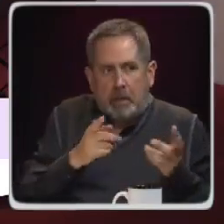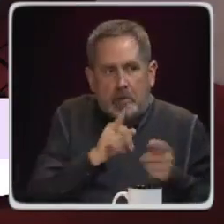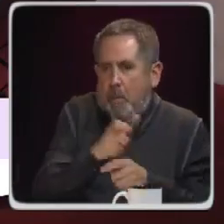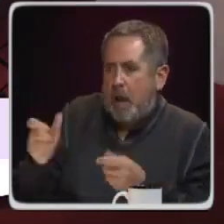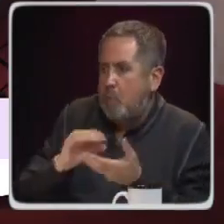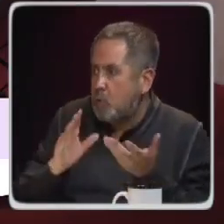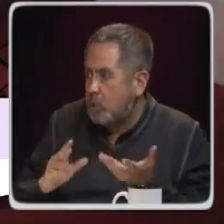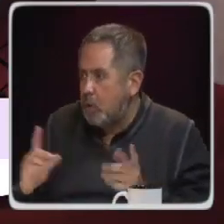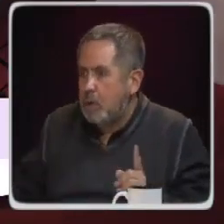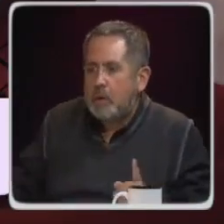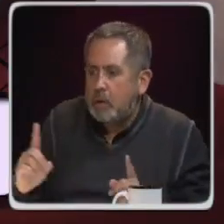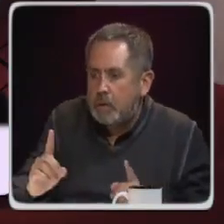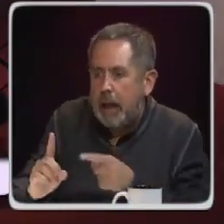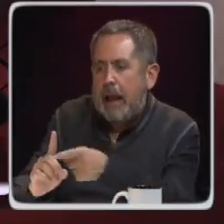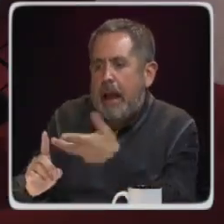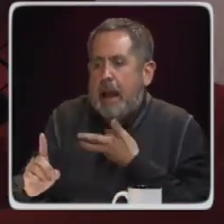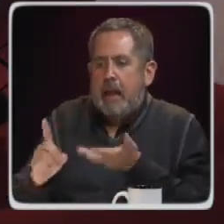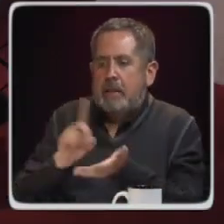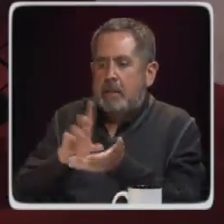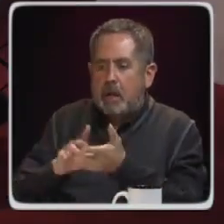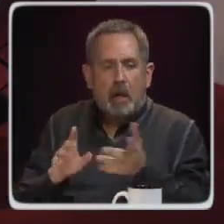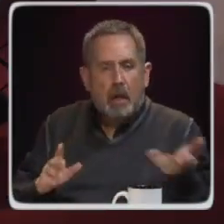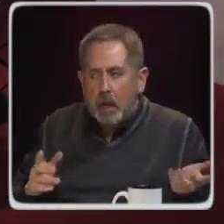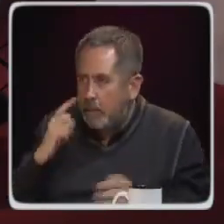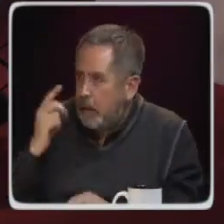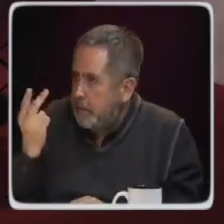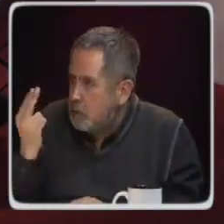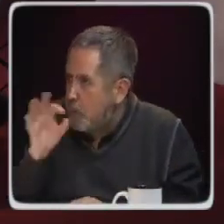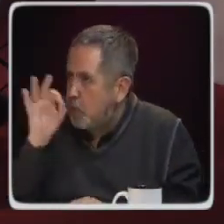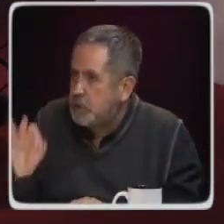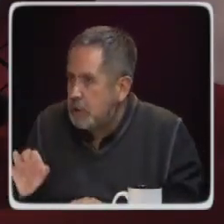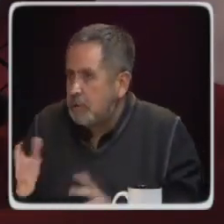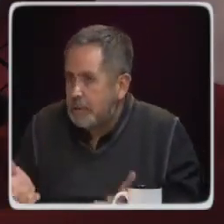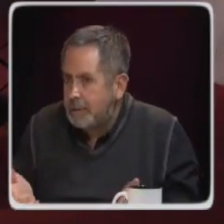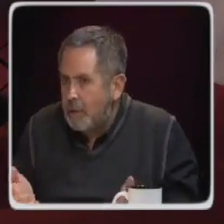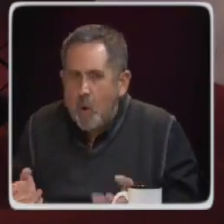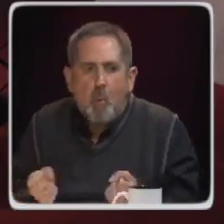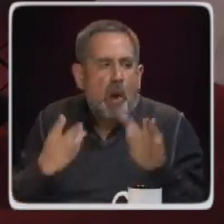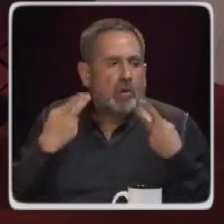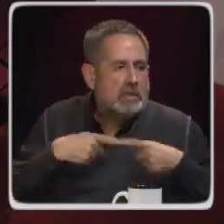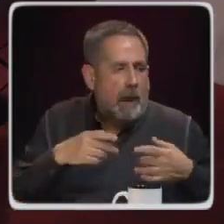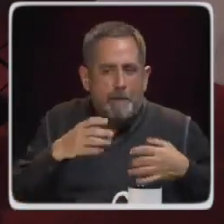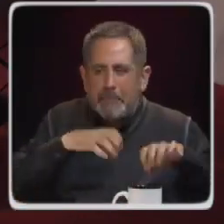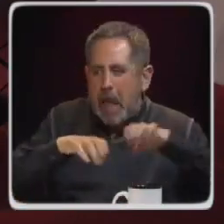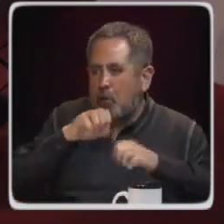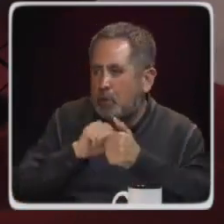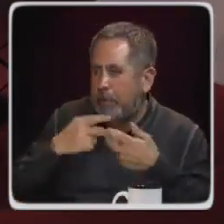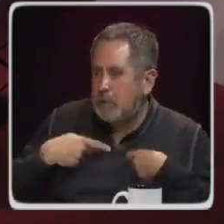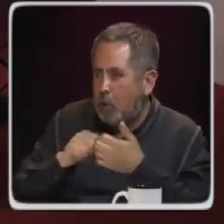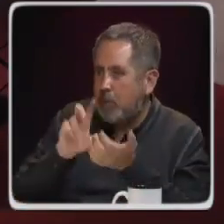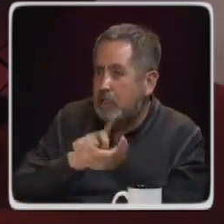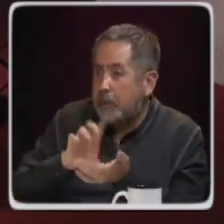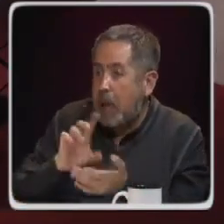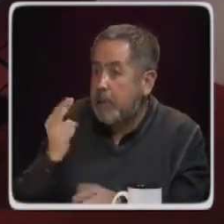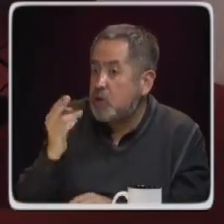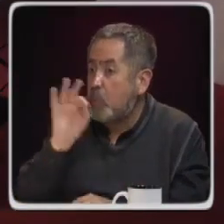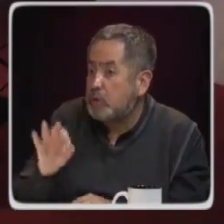estar representados en la discusión sobre las leyes y sobre los presupuestos. Ahora, Alejandra, yo quisiera agregar un